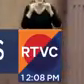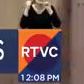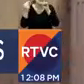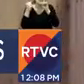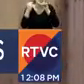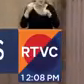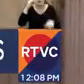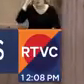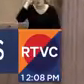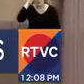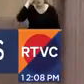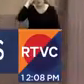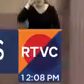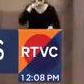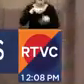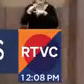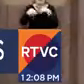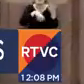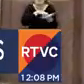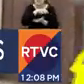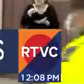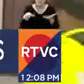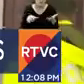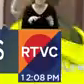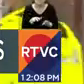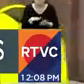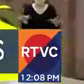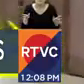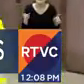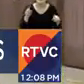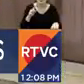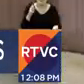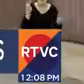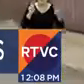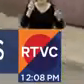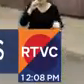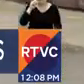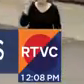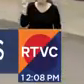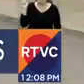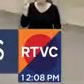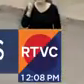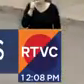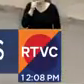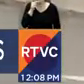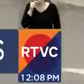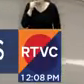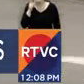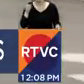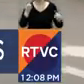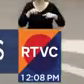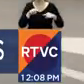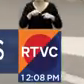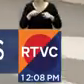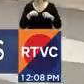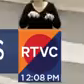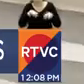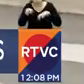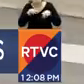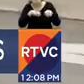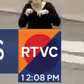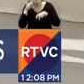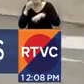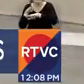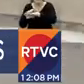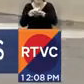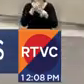Esto ha afectado el orden público y inmediatamente también vamos a mostrarles cuál es el panorama a nivel de movilidad. Pues se recomienda a las